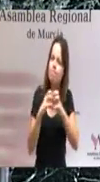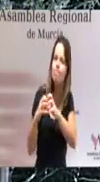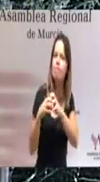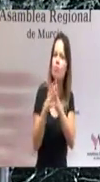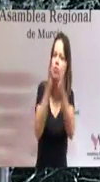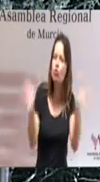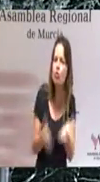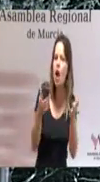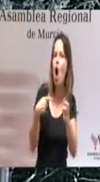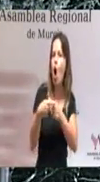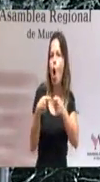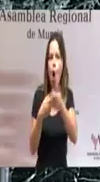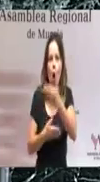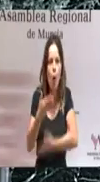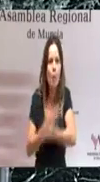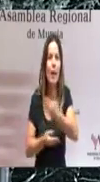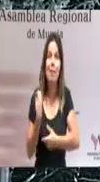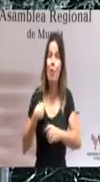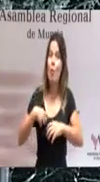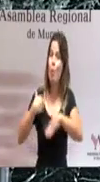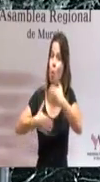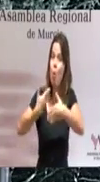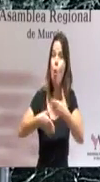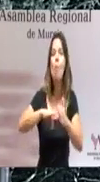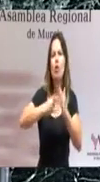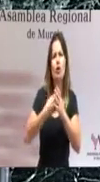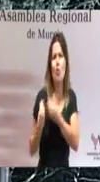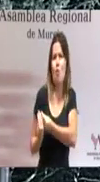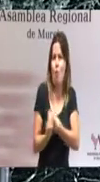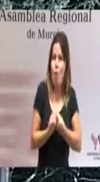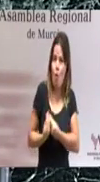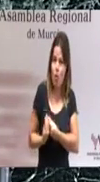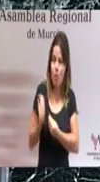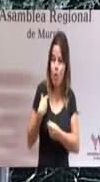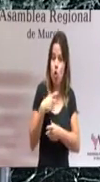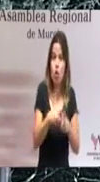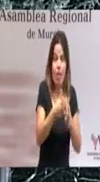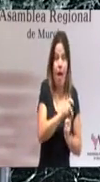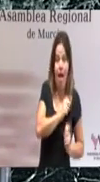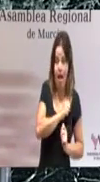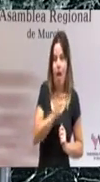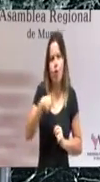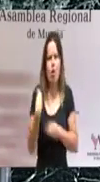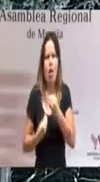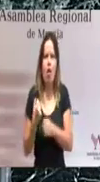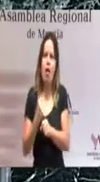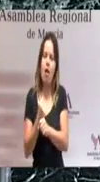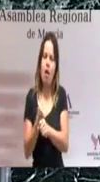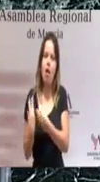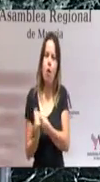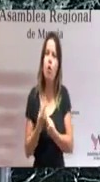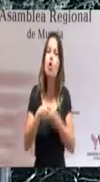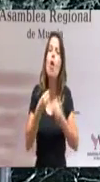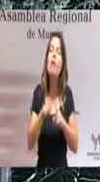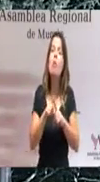impulsar, cooperar, poner en marcha proyectos conjuntos que la sociedad espera de nosotros. Lo hemos hecho con